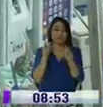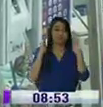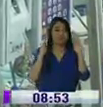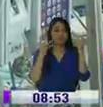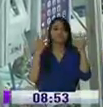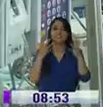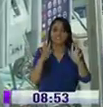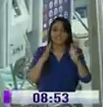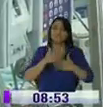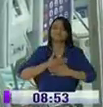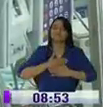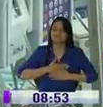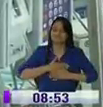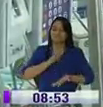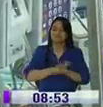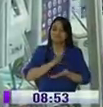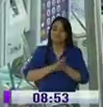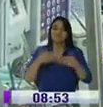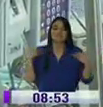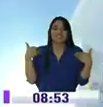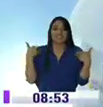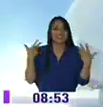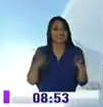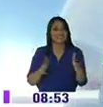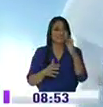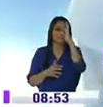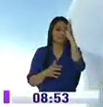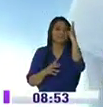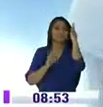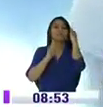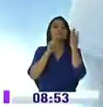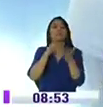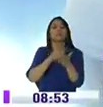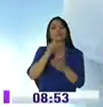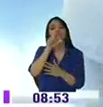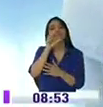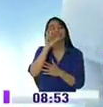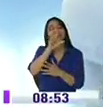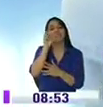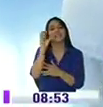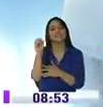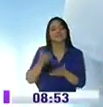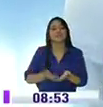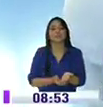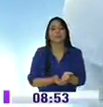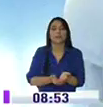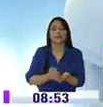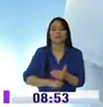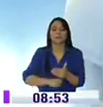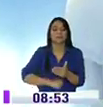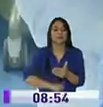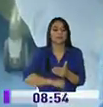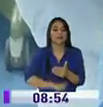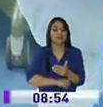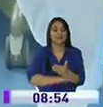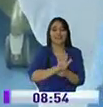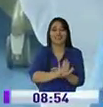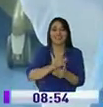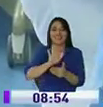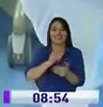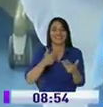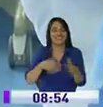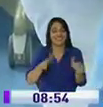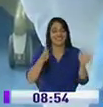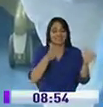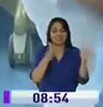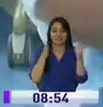estamos muy satisfechos y muy felices de haber venido hoy. Más de 1.300 neonatos que han sido recibidos en las salas de neonatología,